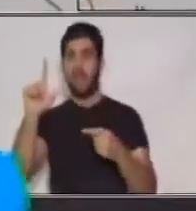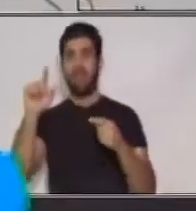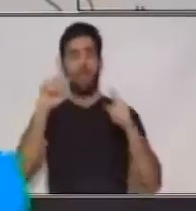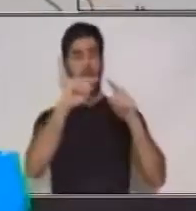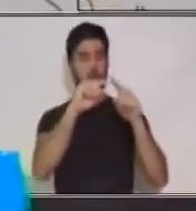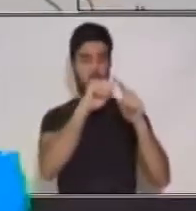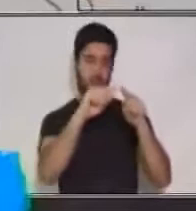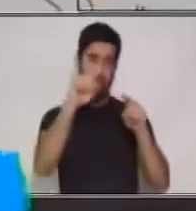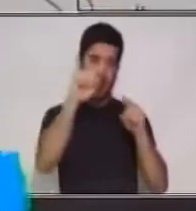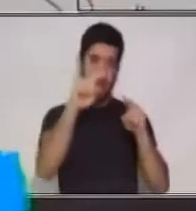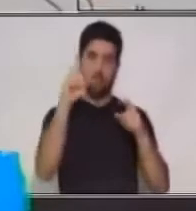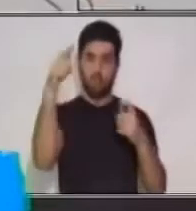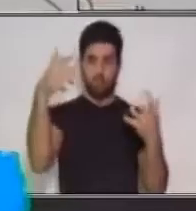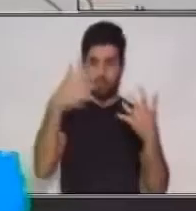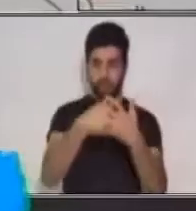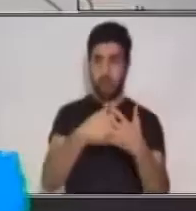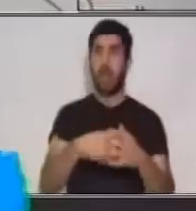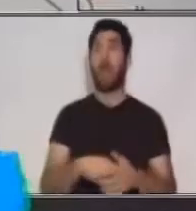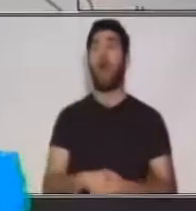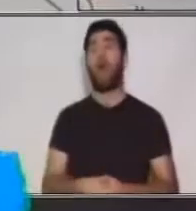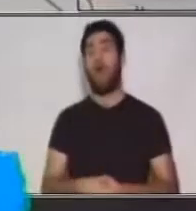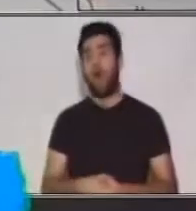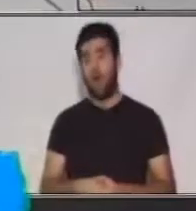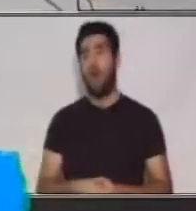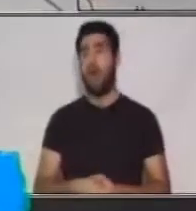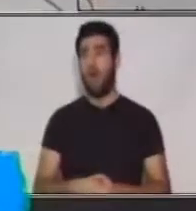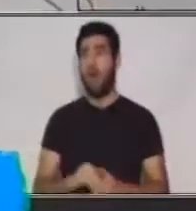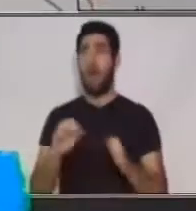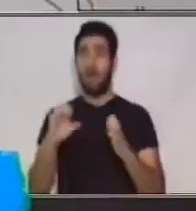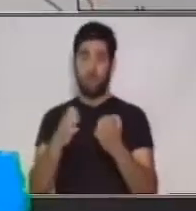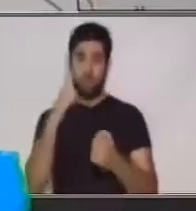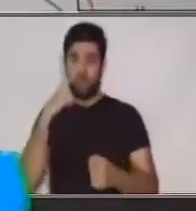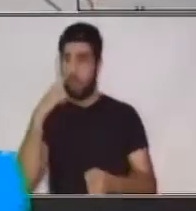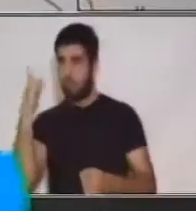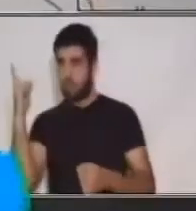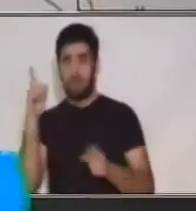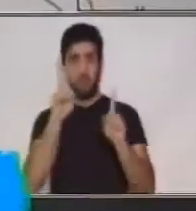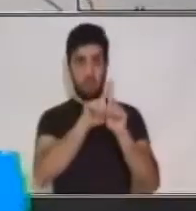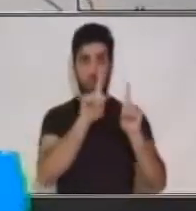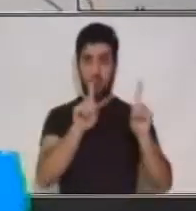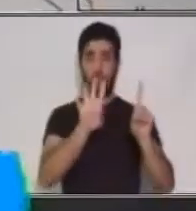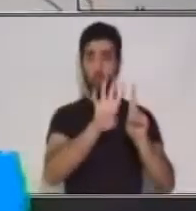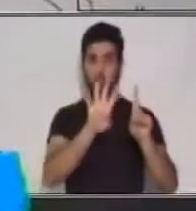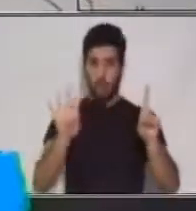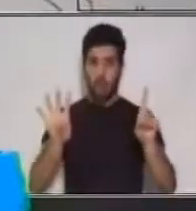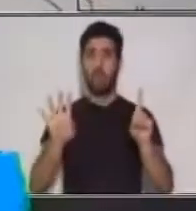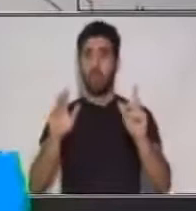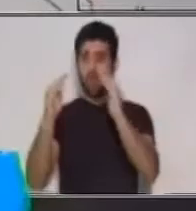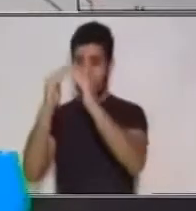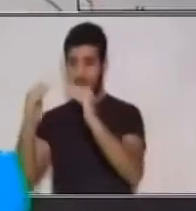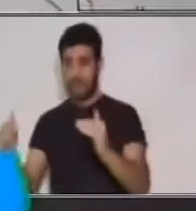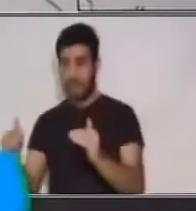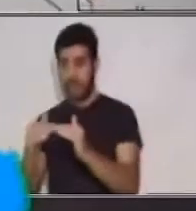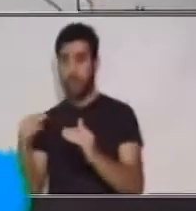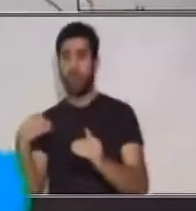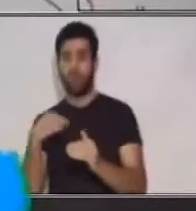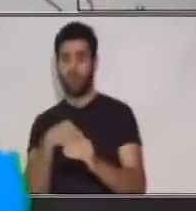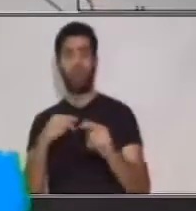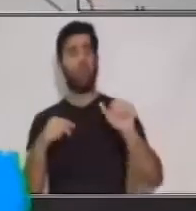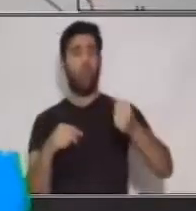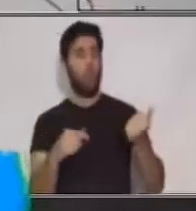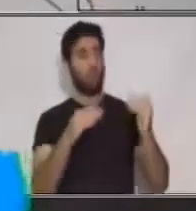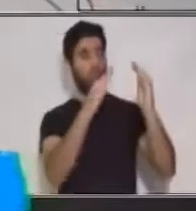ángulo. Esto quiere decir que si estos postulados se cumplen en un triángulo y lo comparamos con